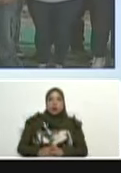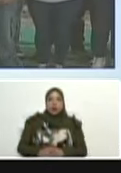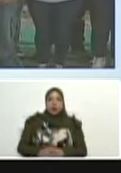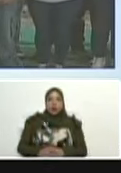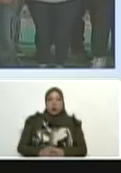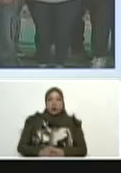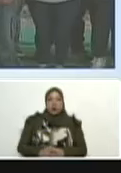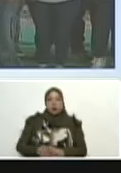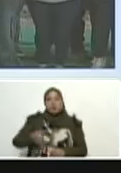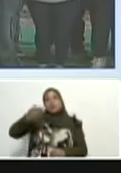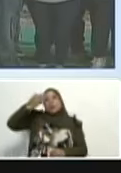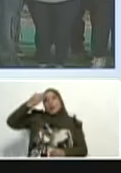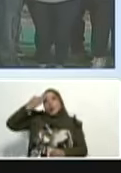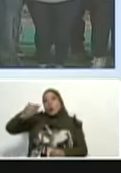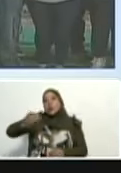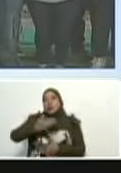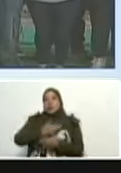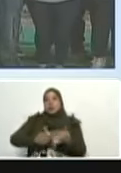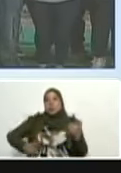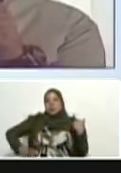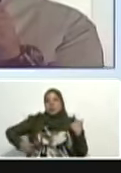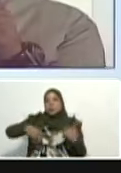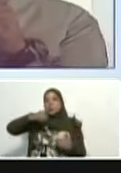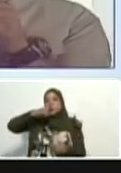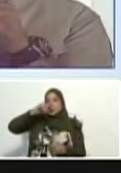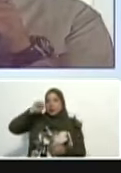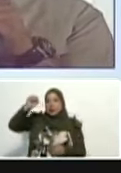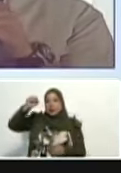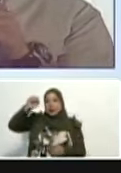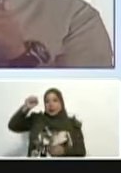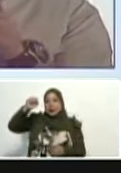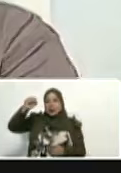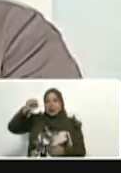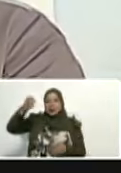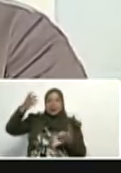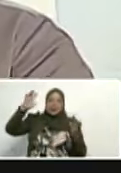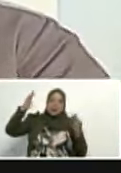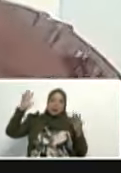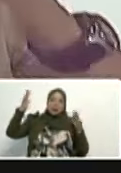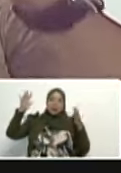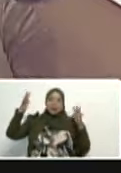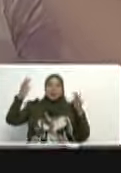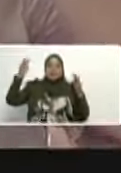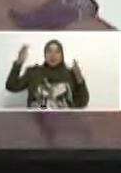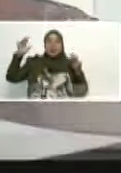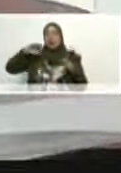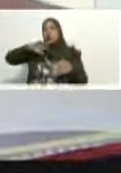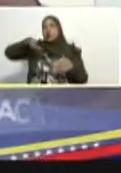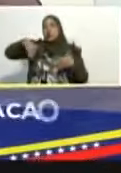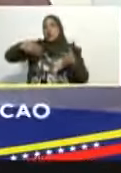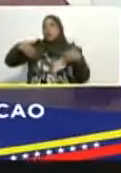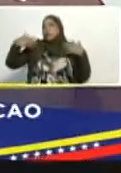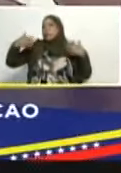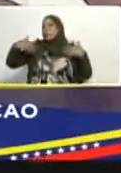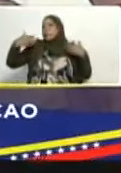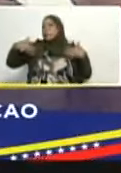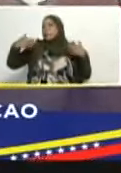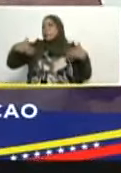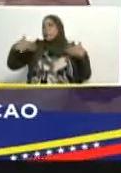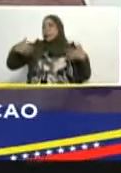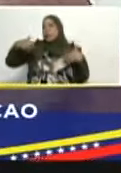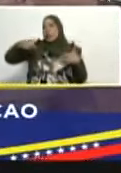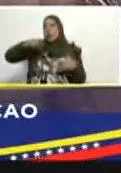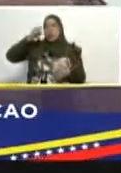Un saludo, presidente, y con este aplauso, con esta alegría oriental,